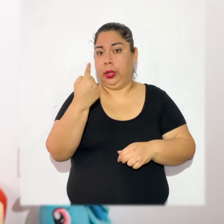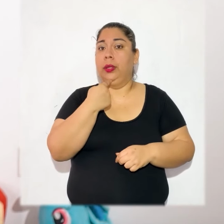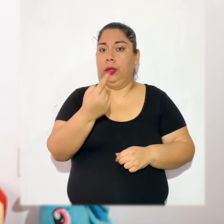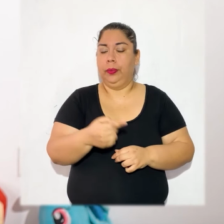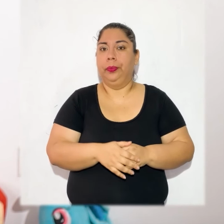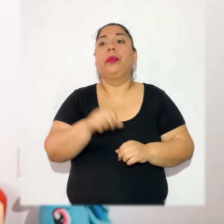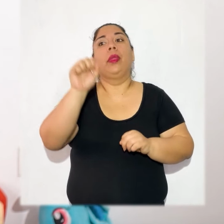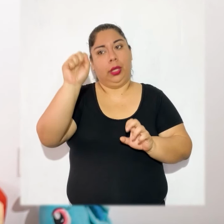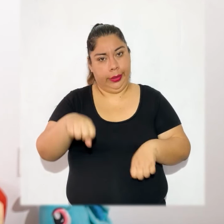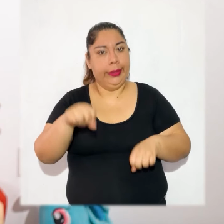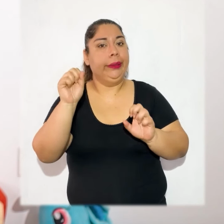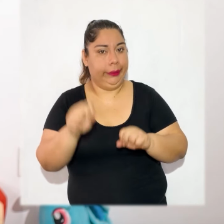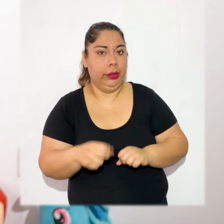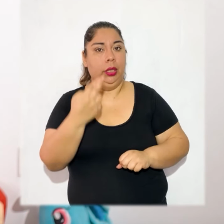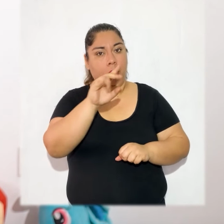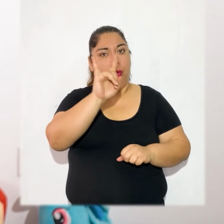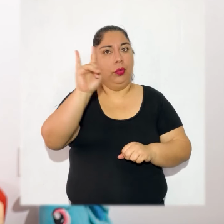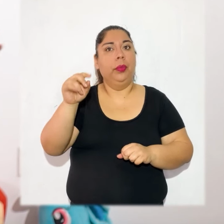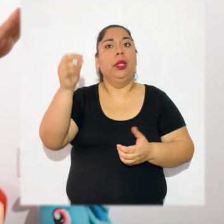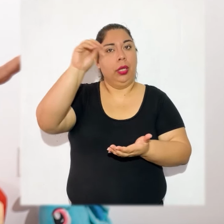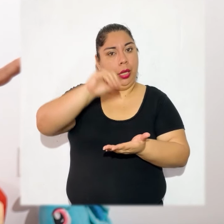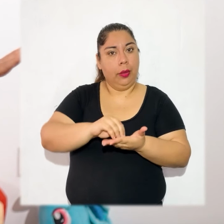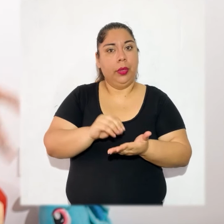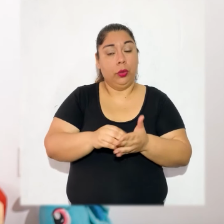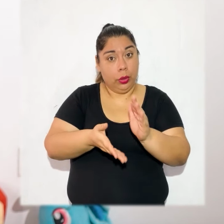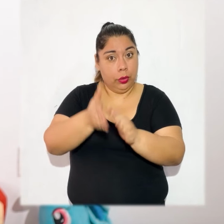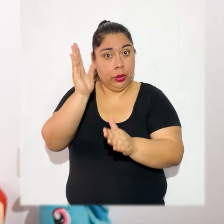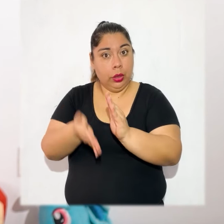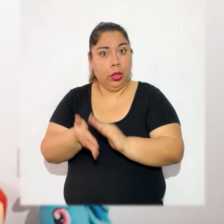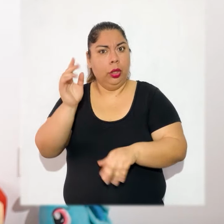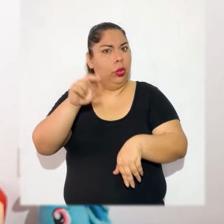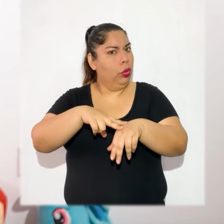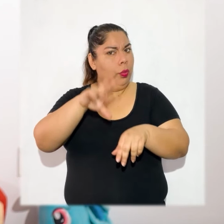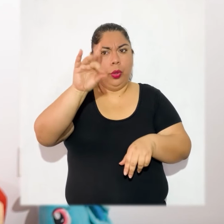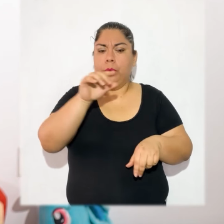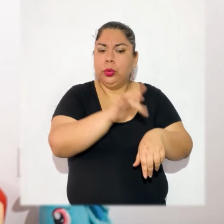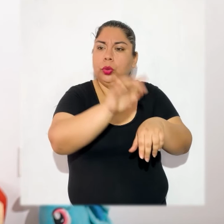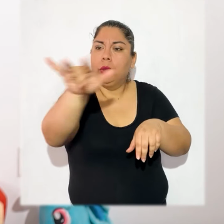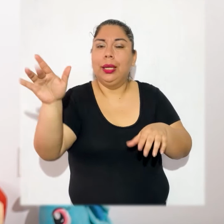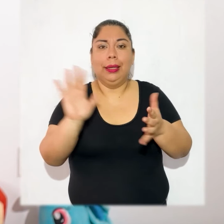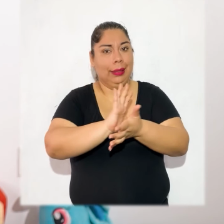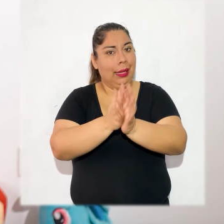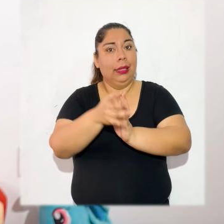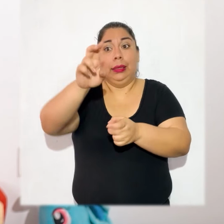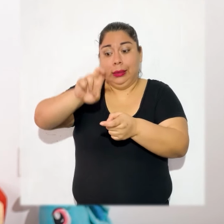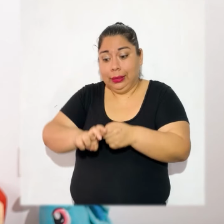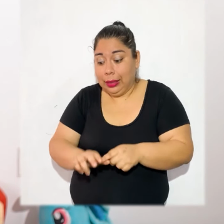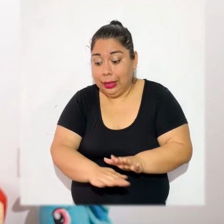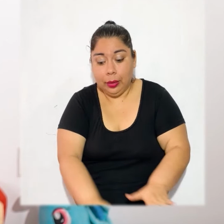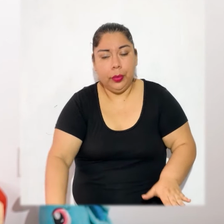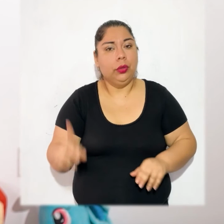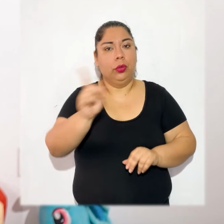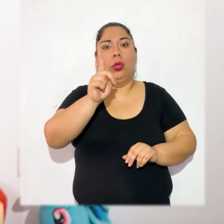¡Ajá, Rumi! Y además no podemos tocar nada. No nos podemos sentar en el piso, ni en los juegos.